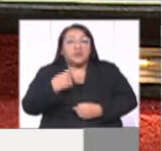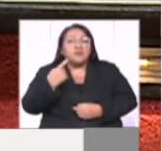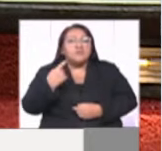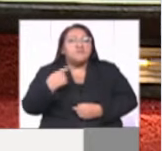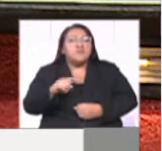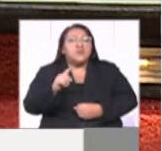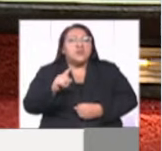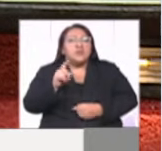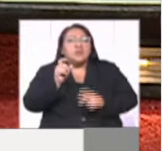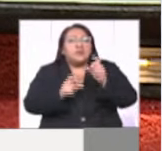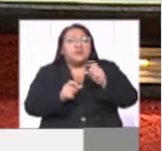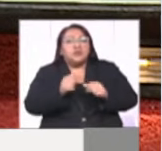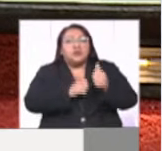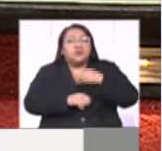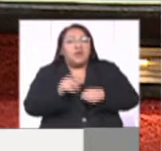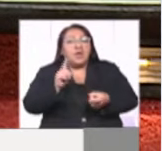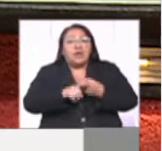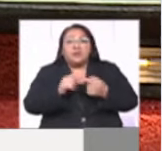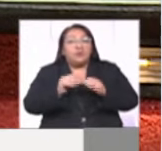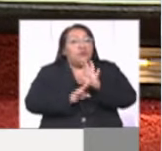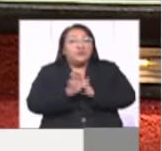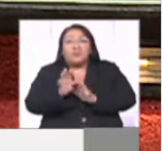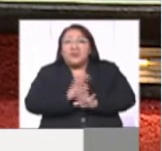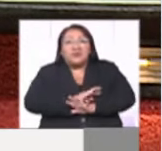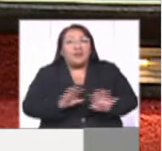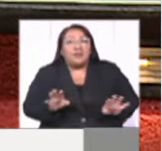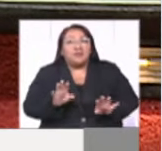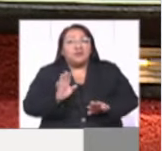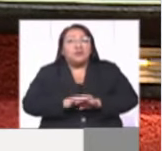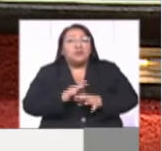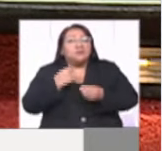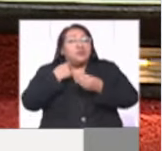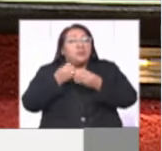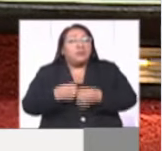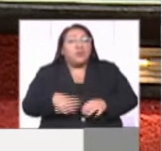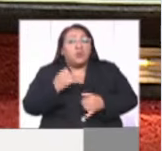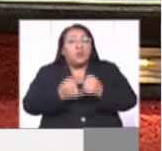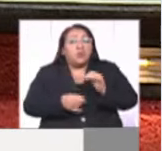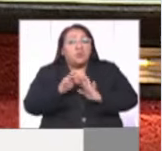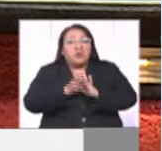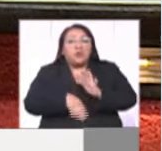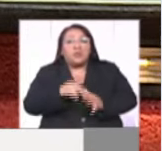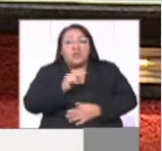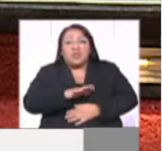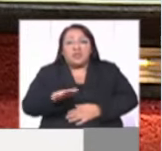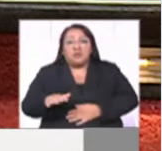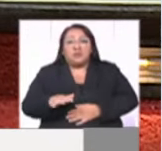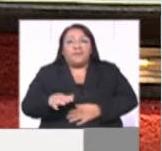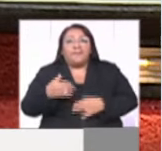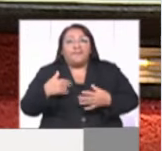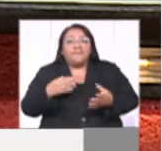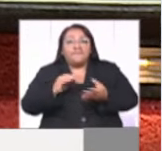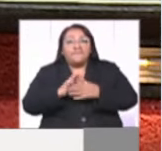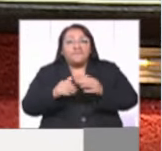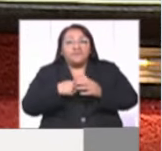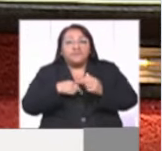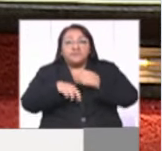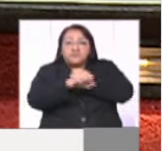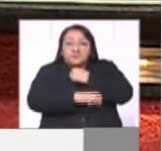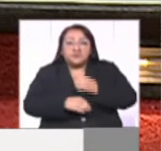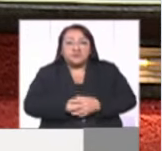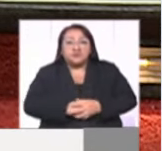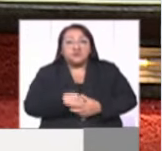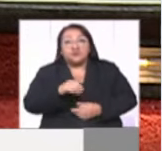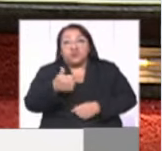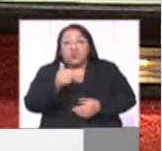de damnificados aún no han superado todas las pérdidas por el último fenómeno del Niño que azotó a nuestro país.